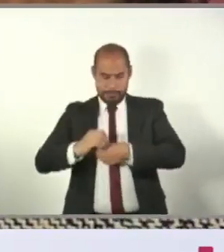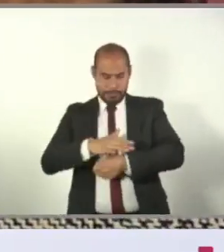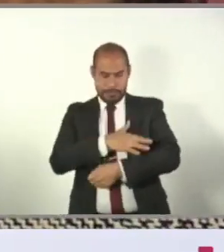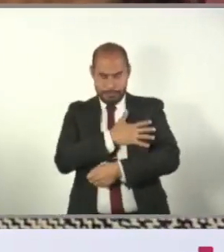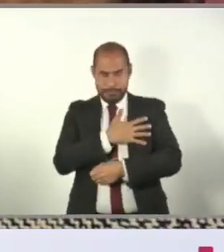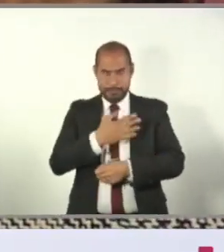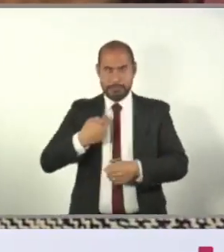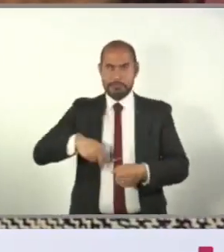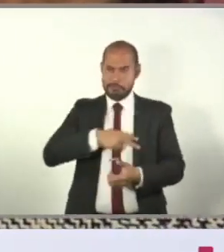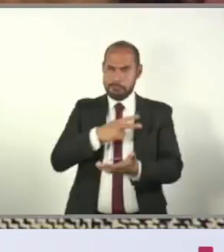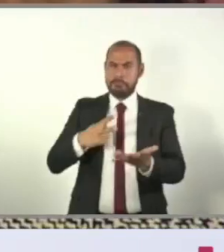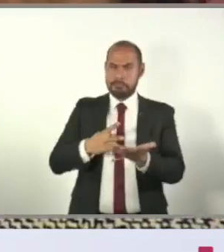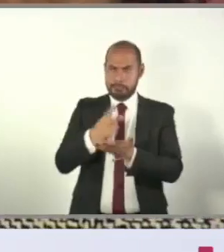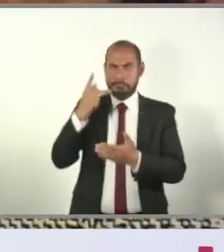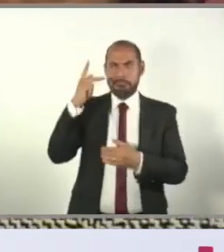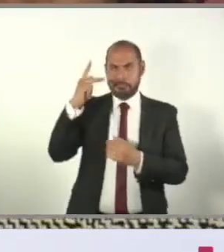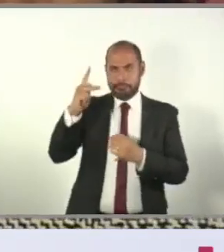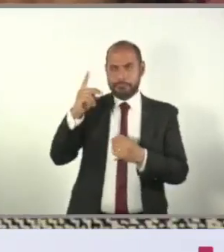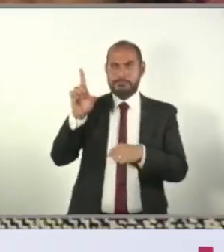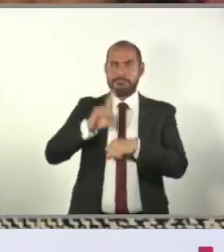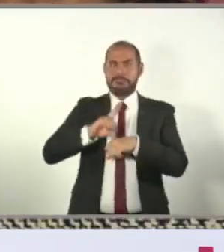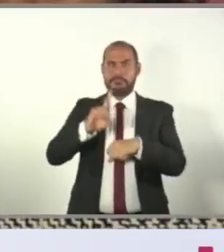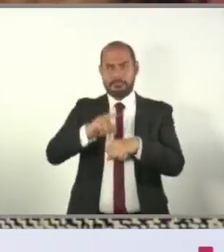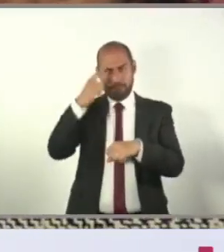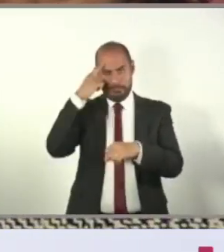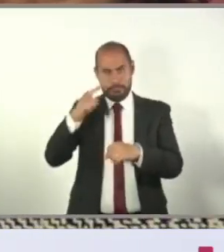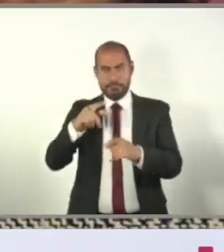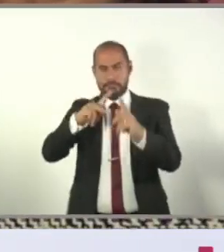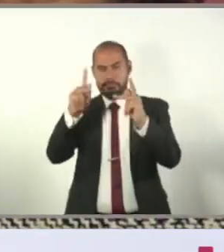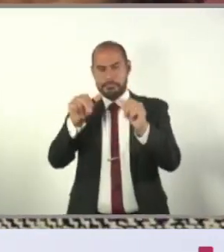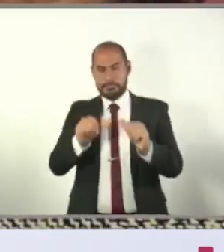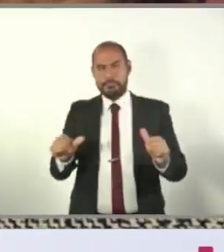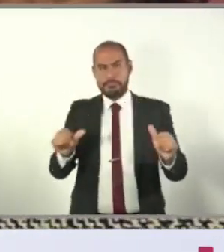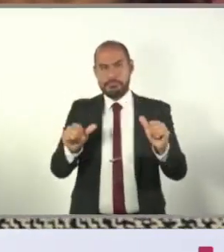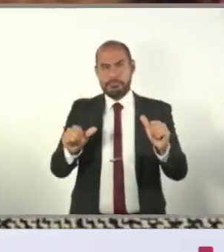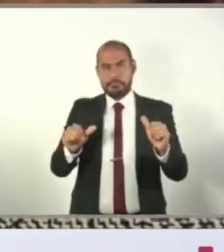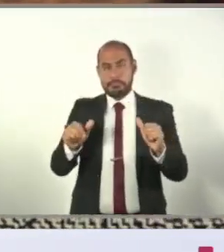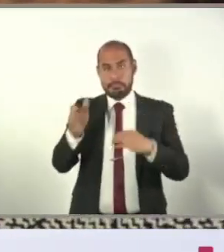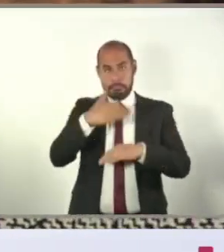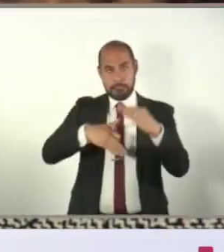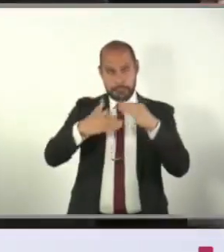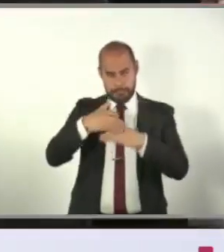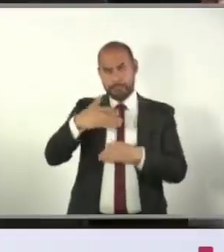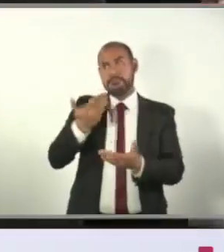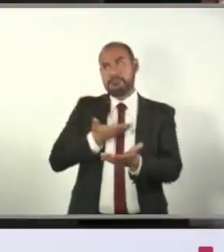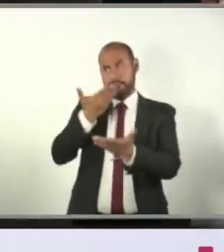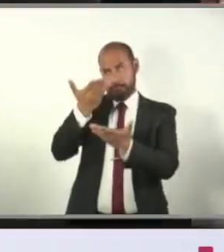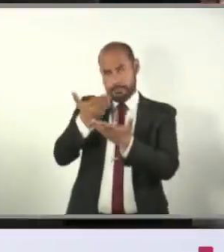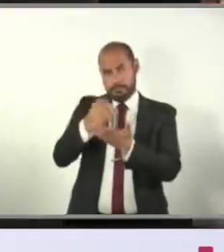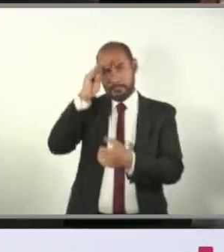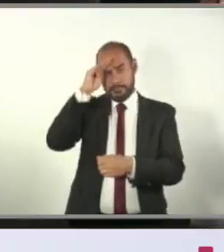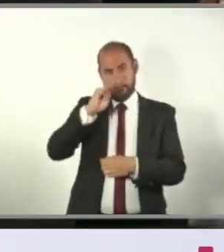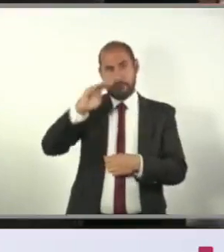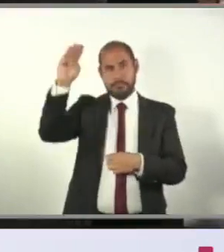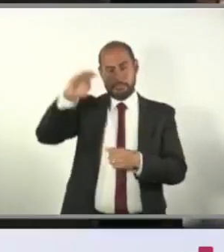resiliencia comunitaria y trabajar día a día en favor de la paz y la justicia. Todos. Te lo pedimos, Señor.